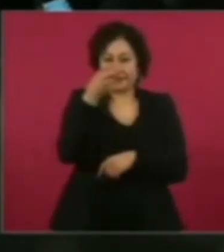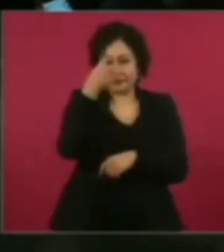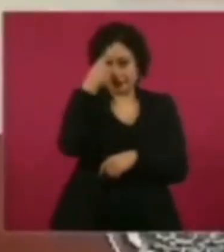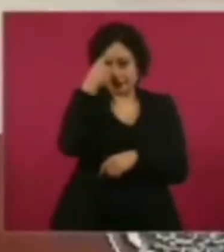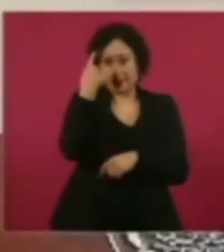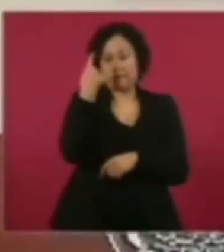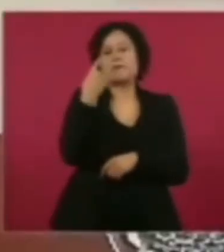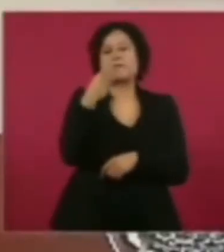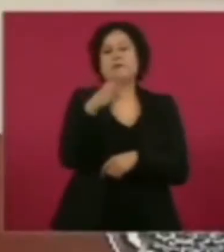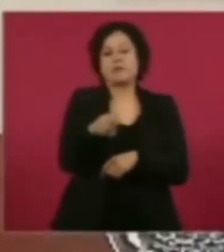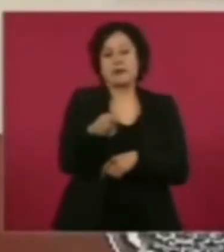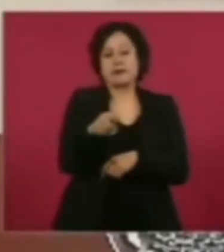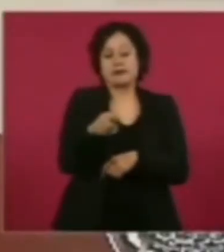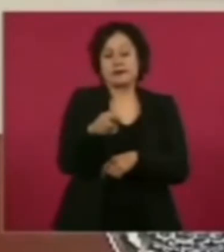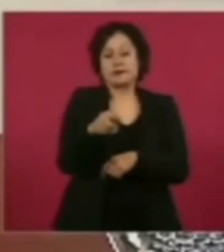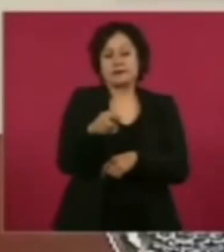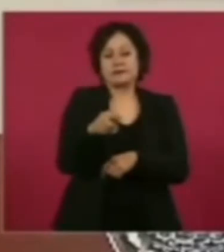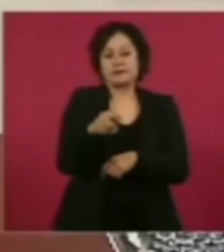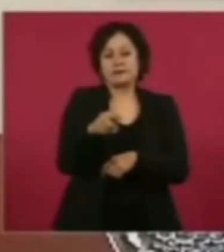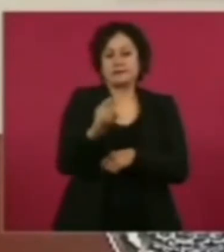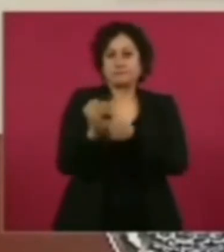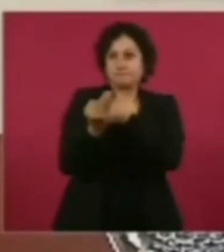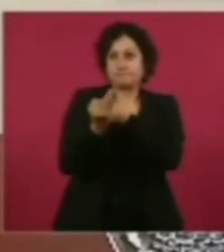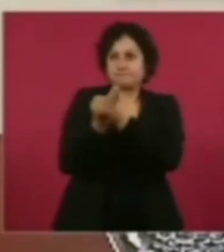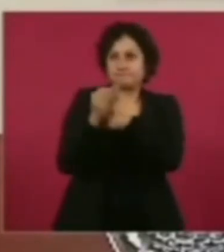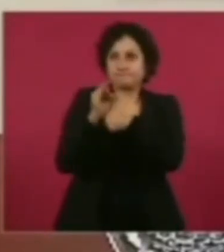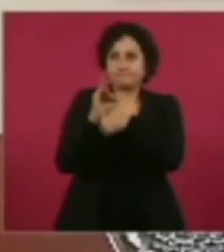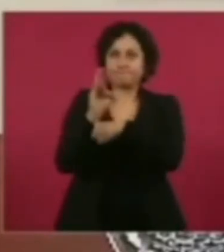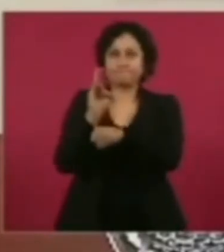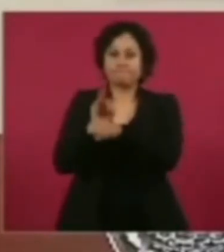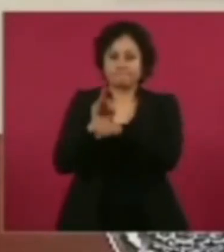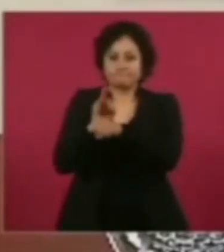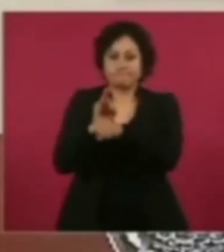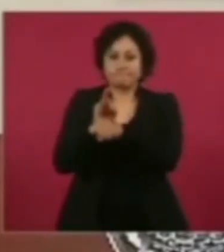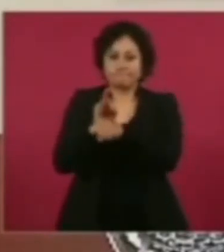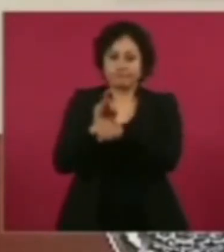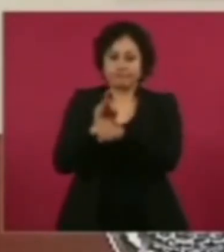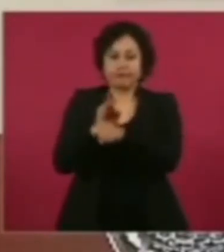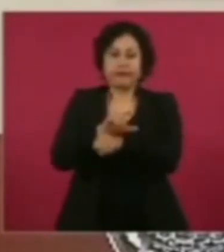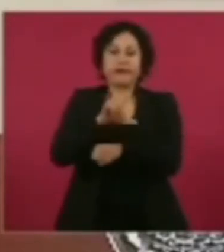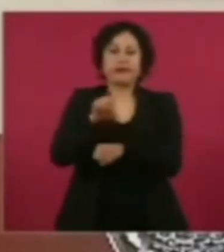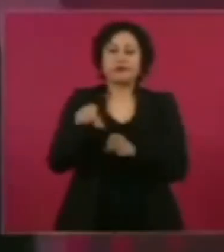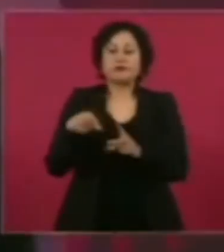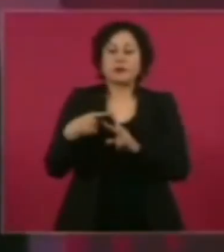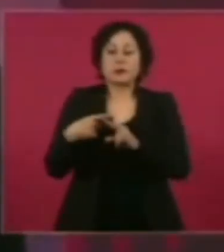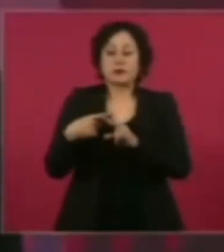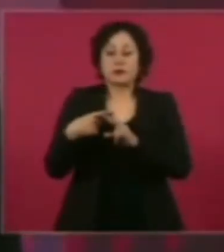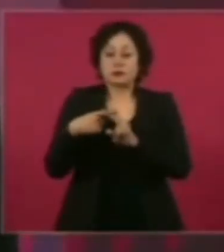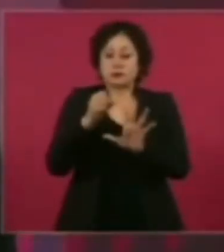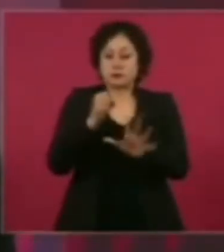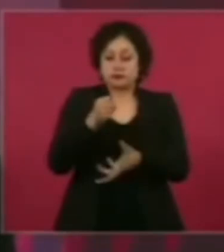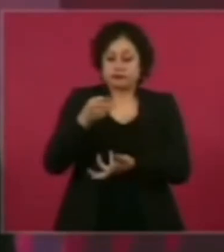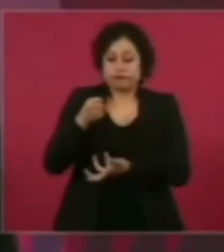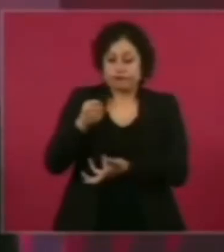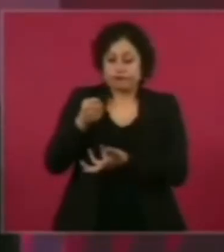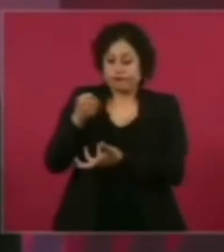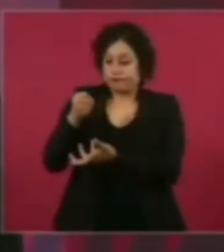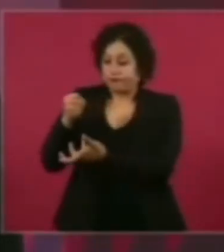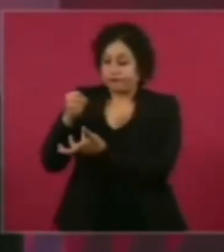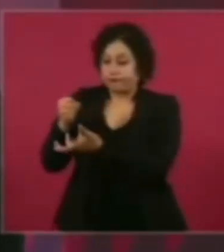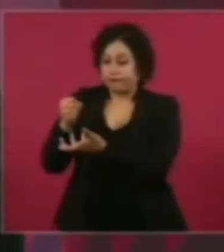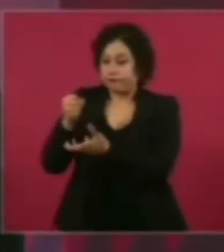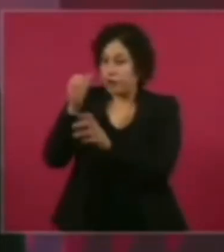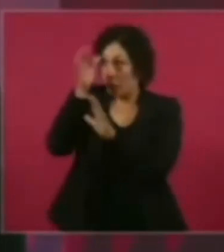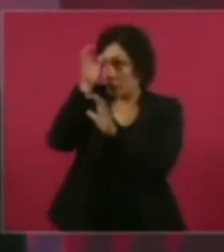poder sacar el presupuesto público y todas las